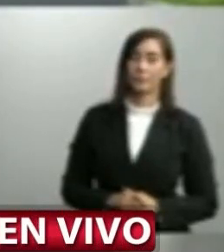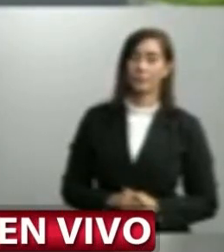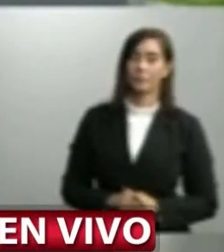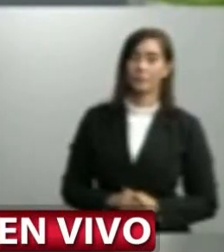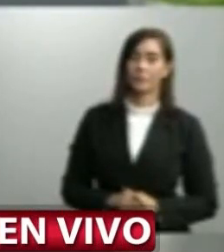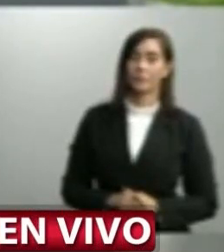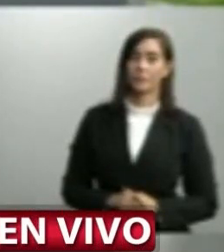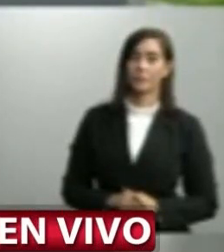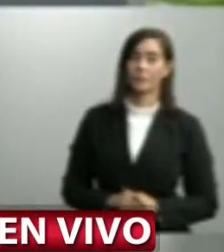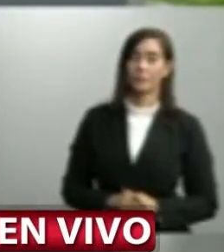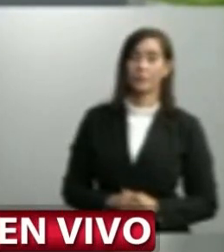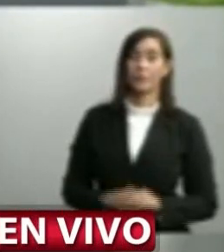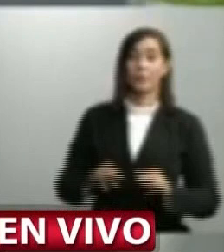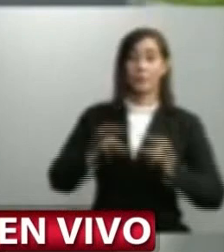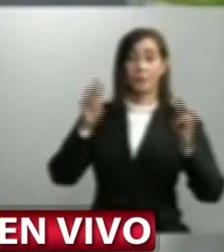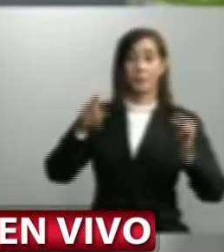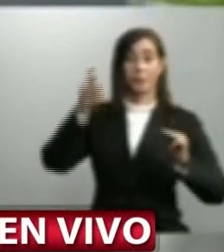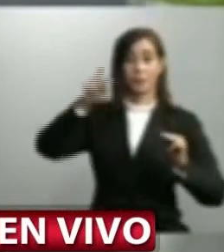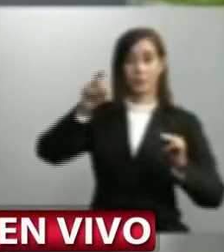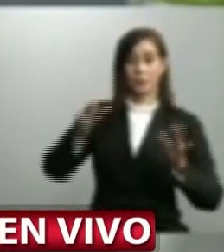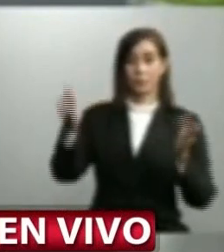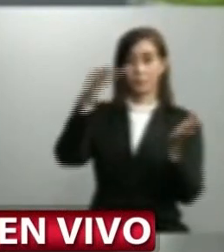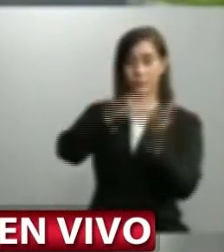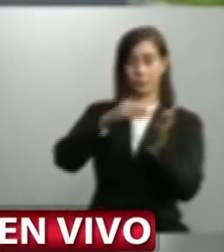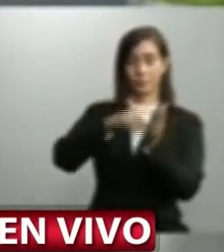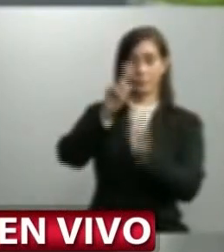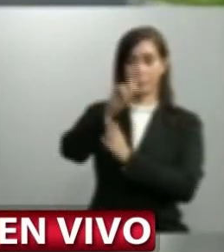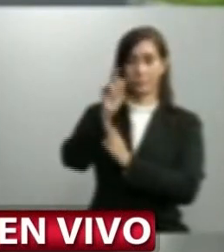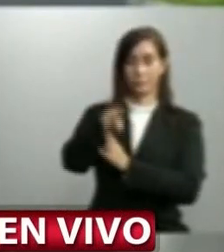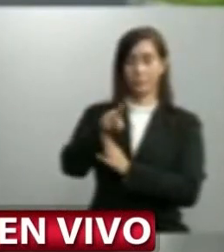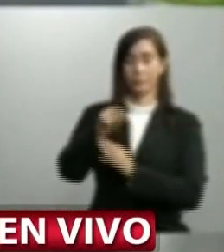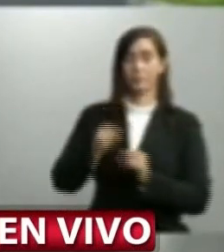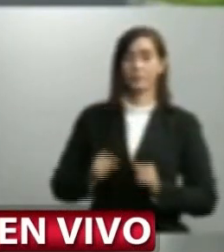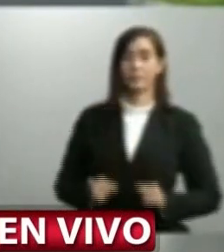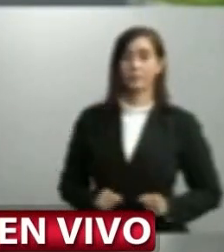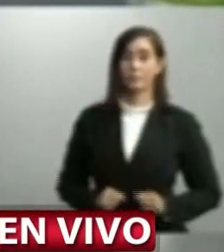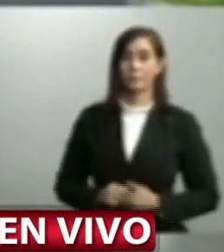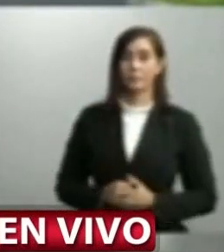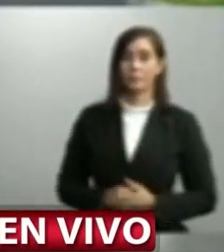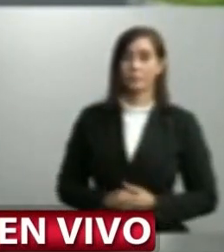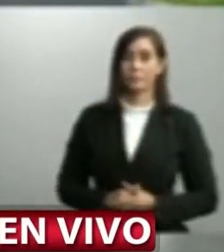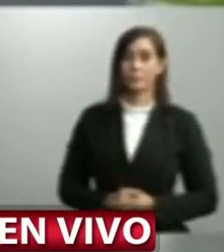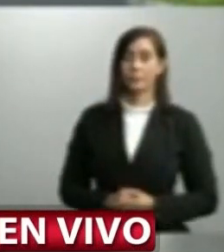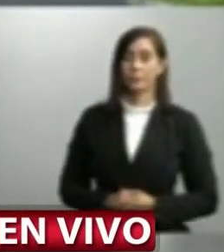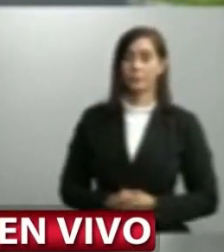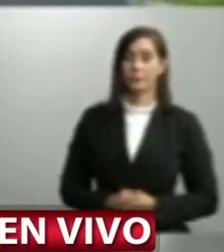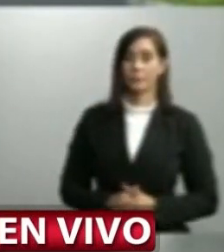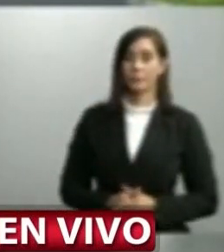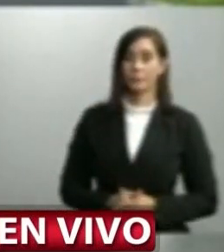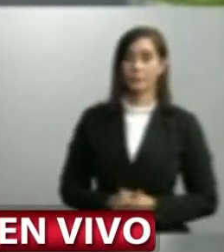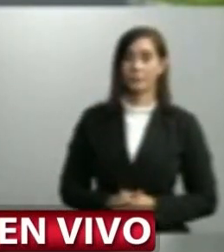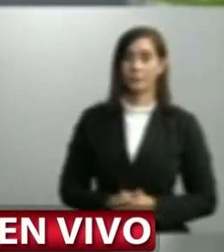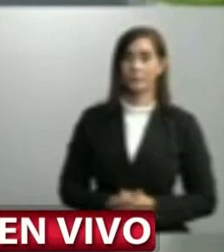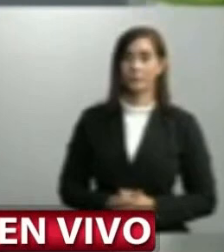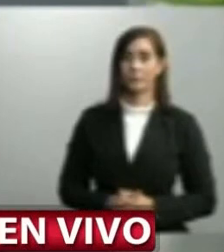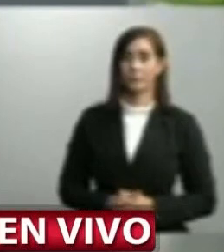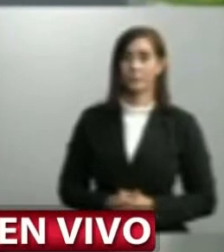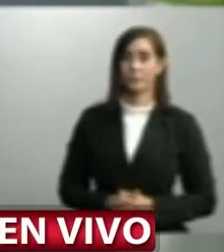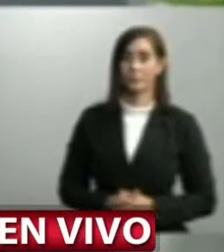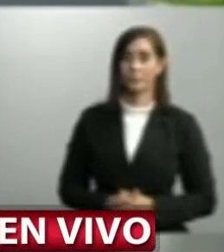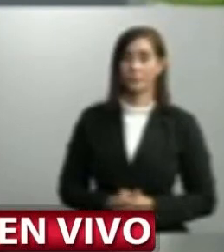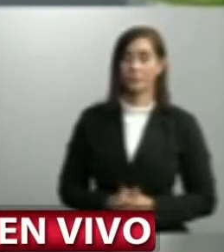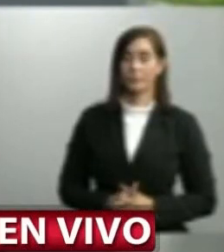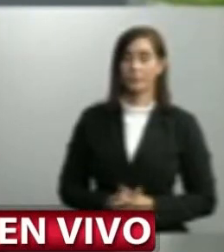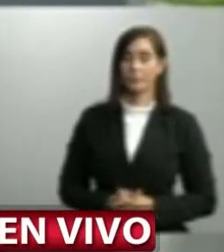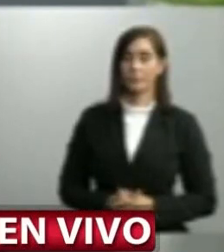Yulisa, el ministro necesita que le repita la pregunta de nuevo. Dile